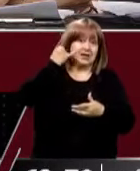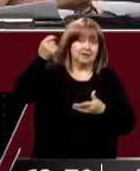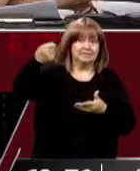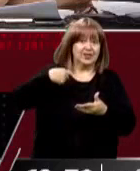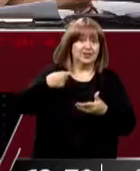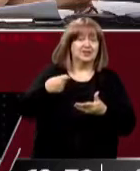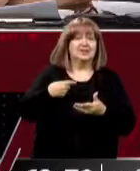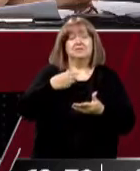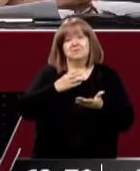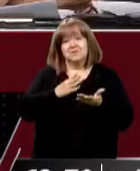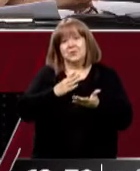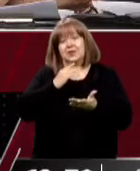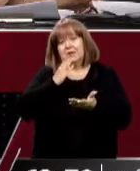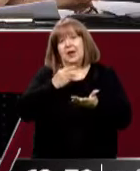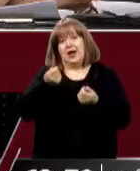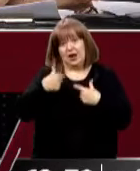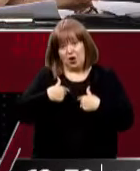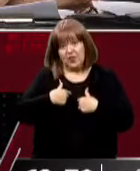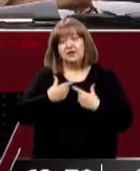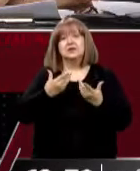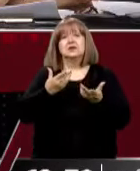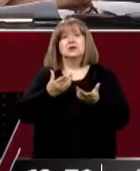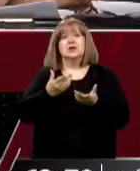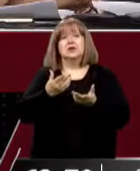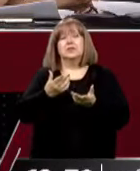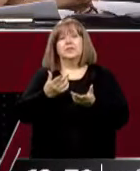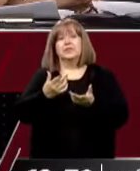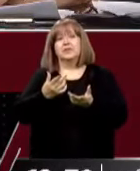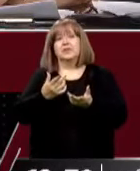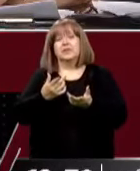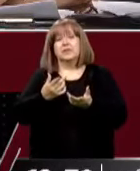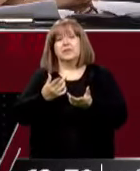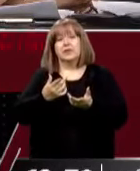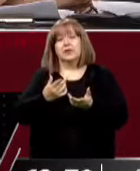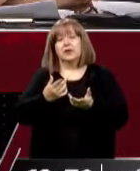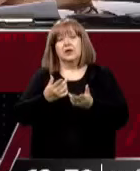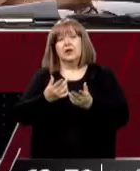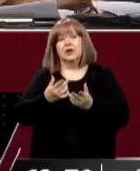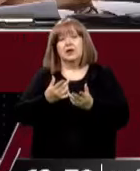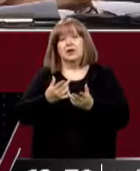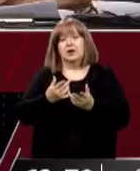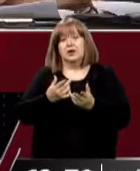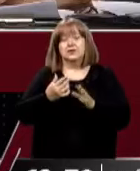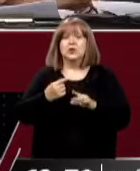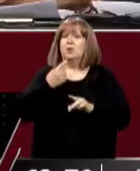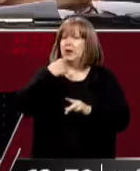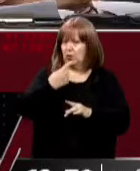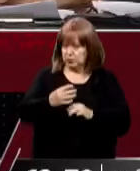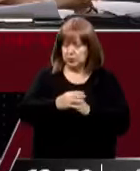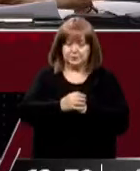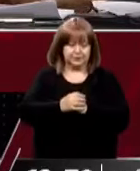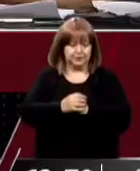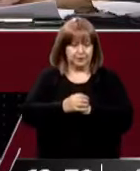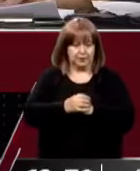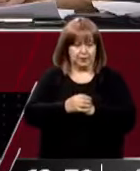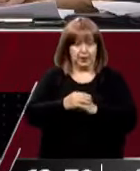bueno, seguiremos las vías formales que se ha seguido. Nosotros creemos que la Corte no puede. Una duda es si son mapuches, porque el intendente